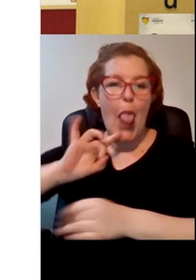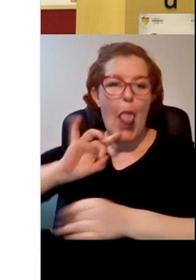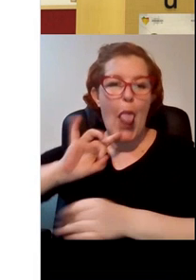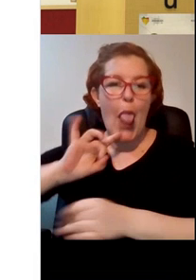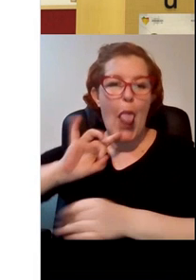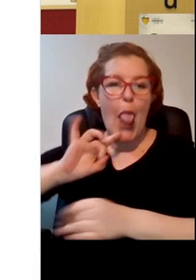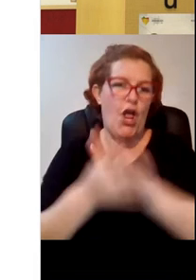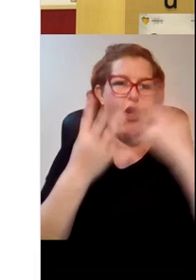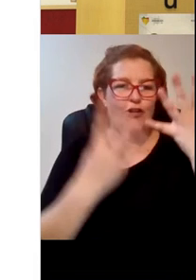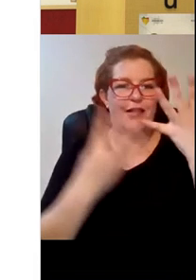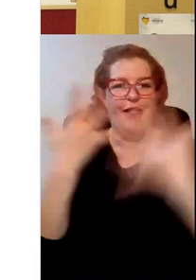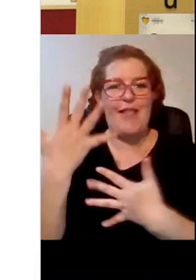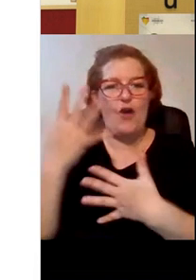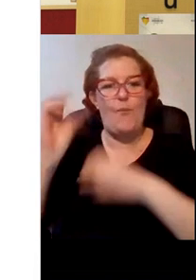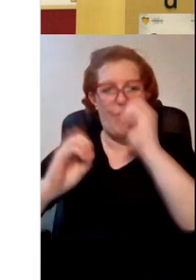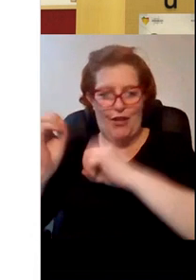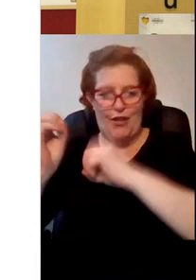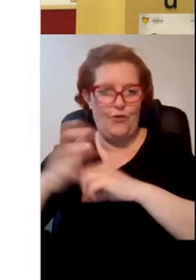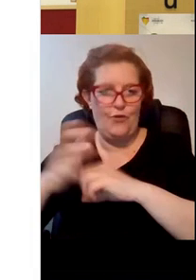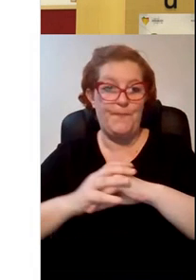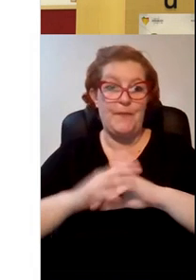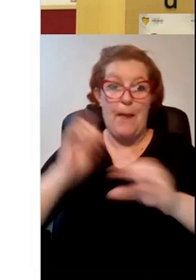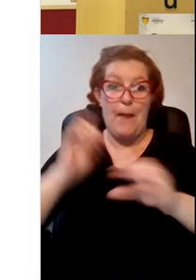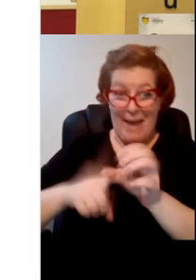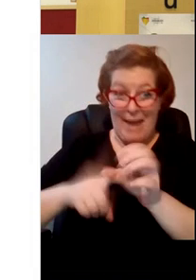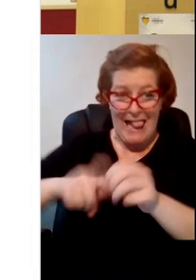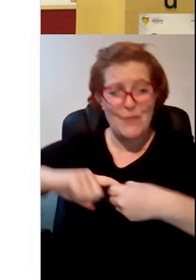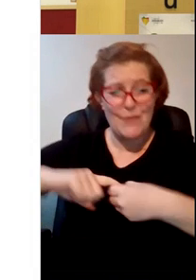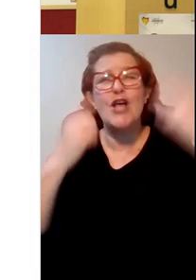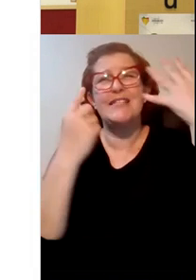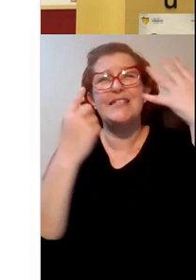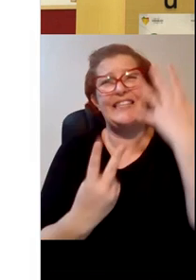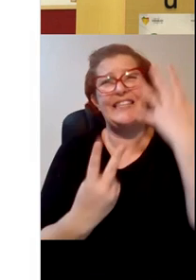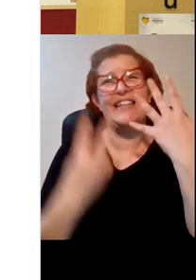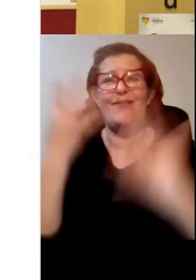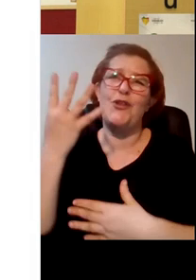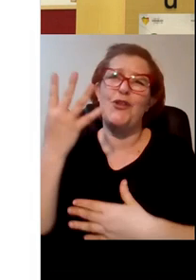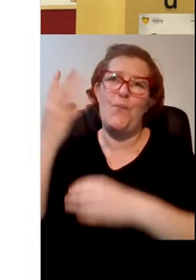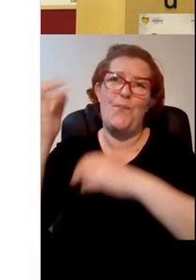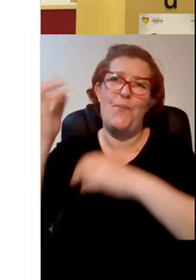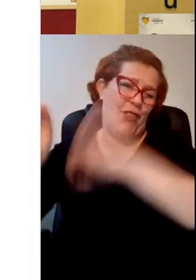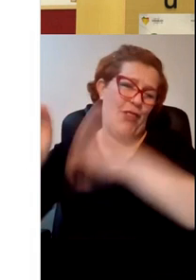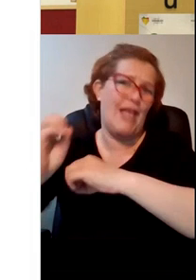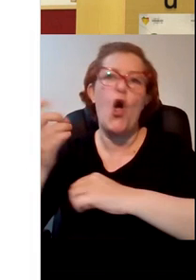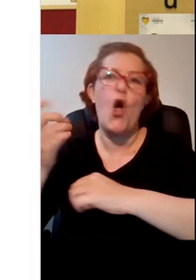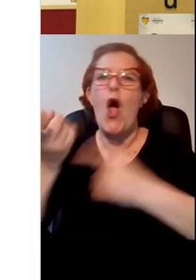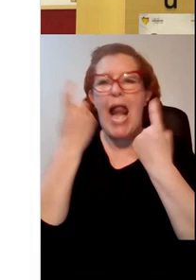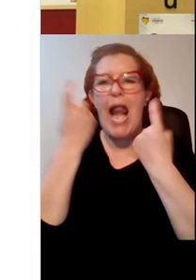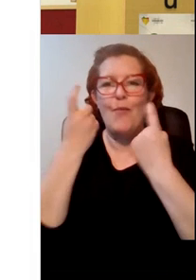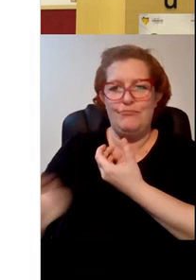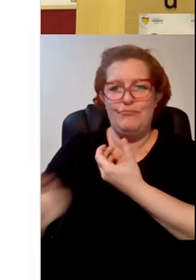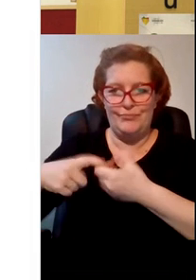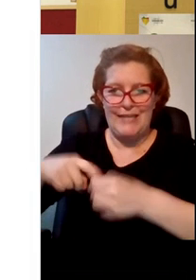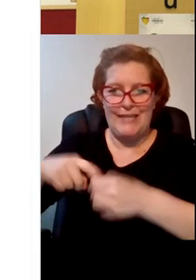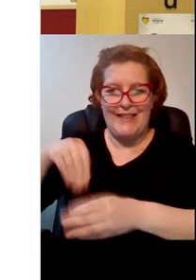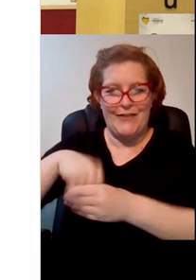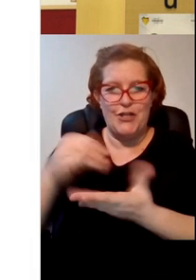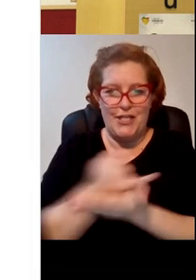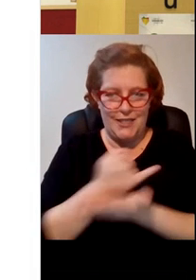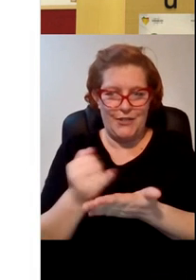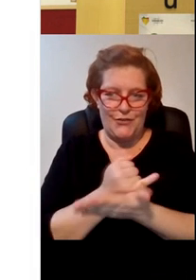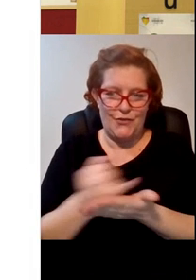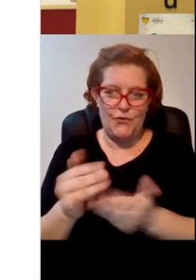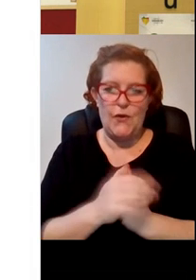encuestas el 74 54 por ciento de los alumnos inscritos en estas